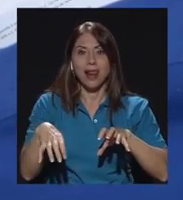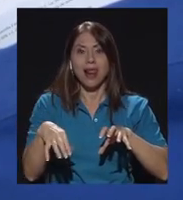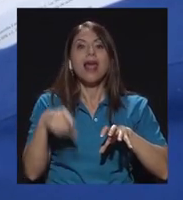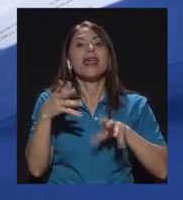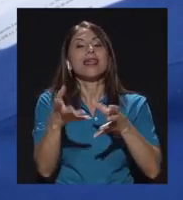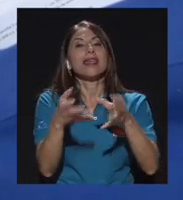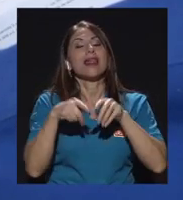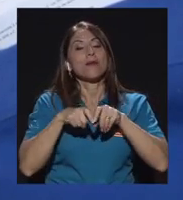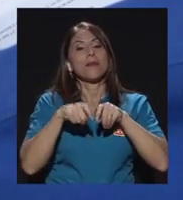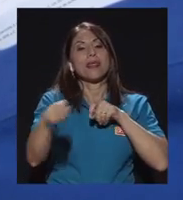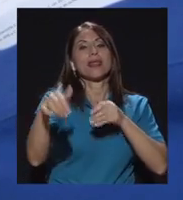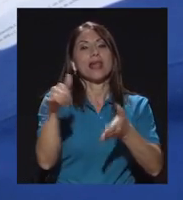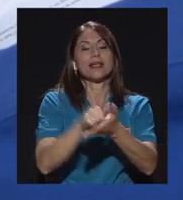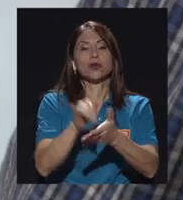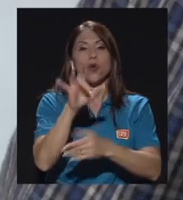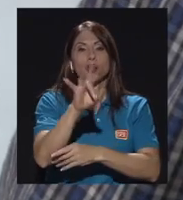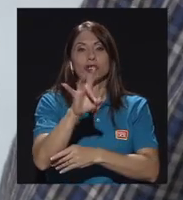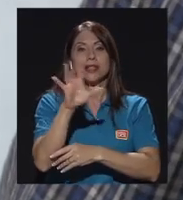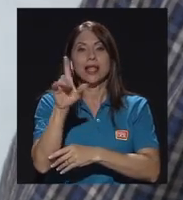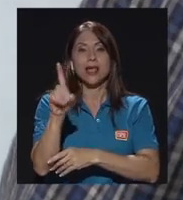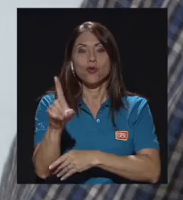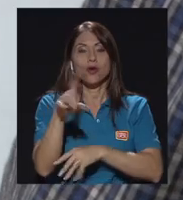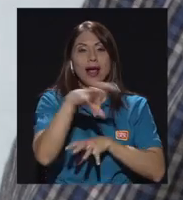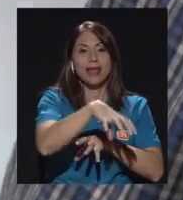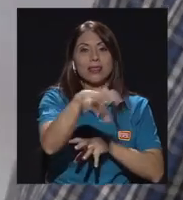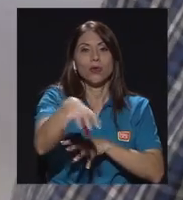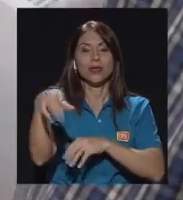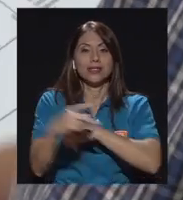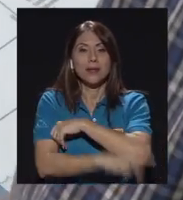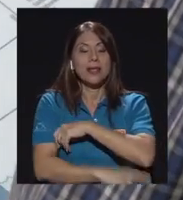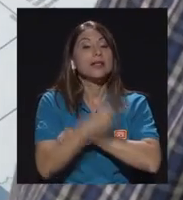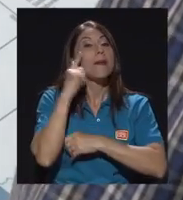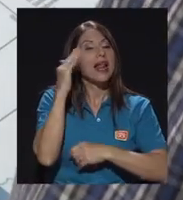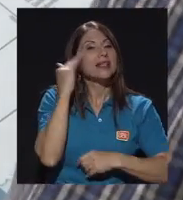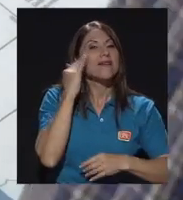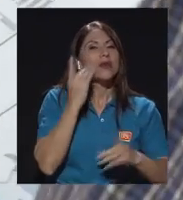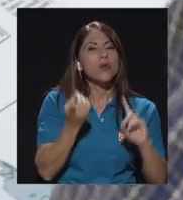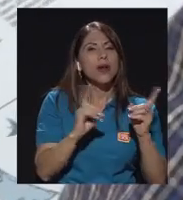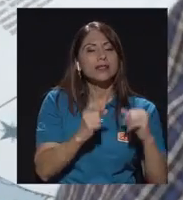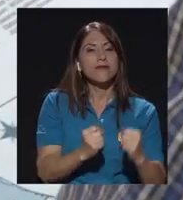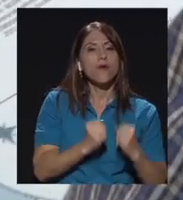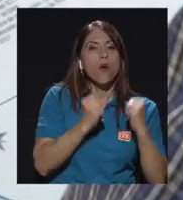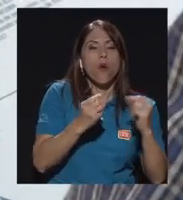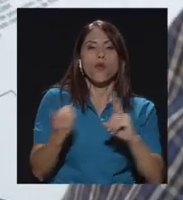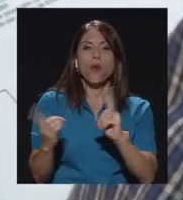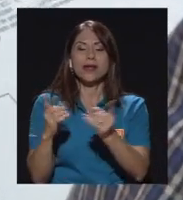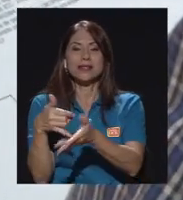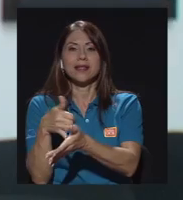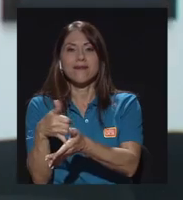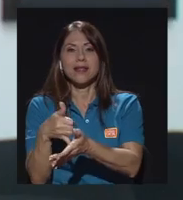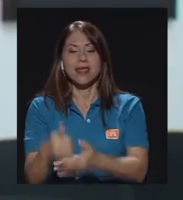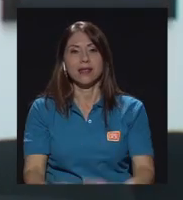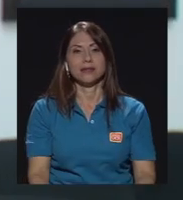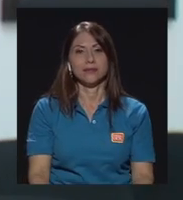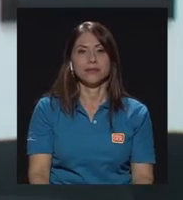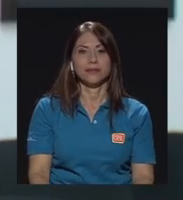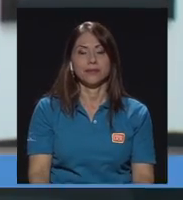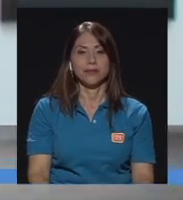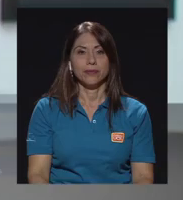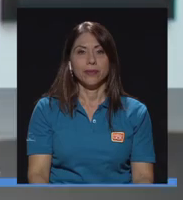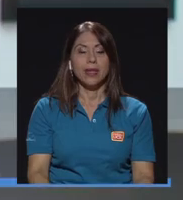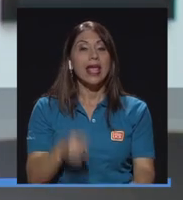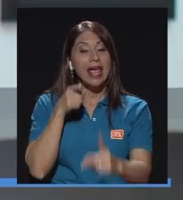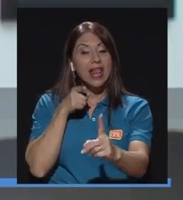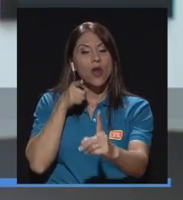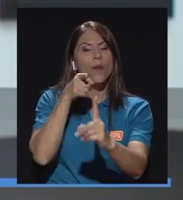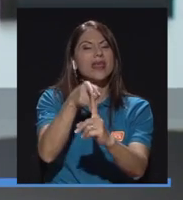los 81 cantones del país para conocer sus fortalezas y debilidades. El objetivo del